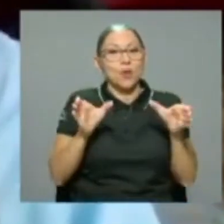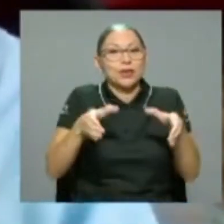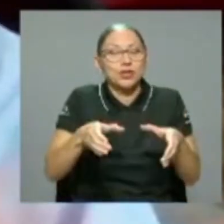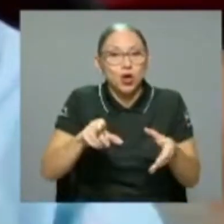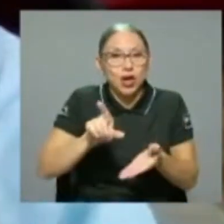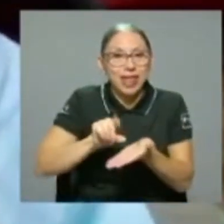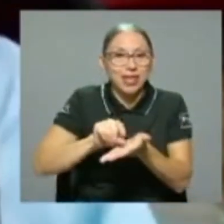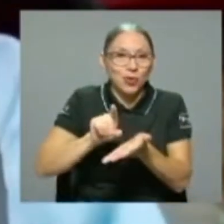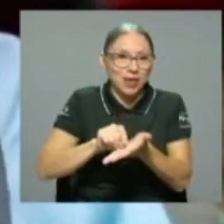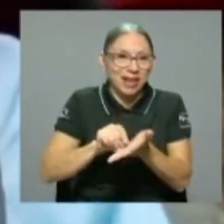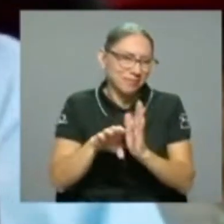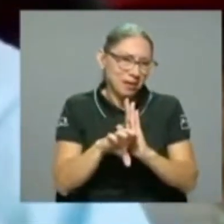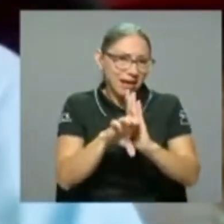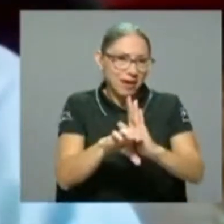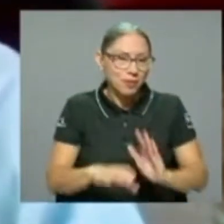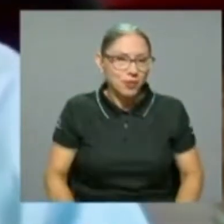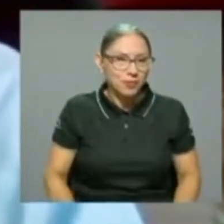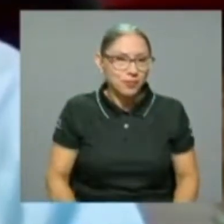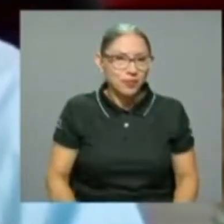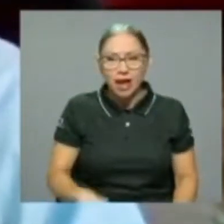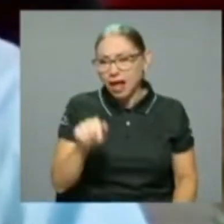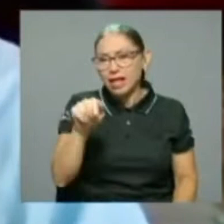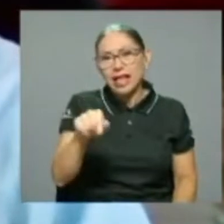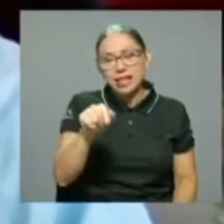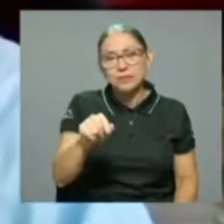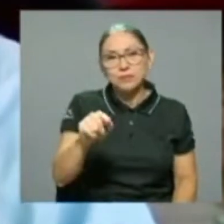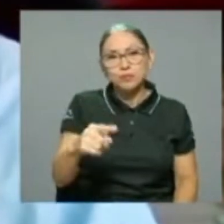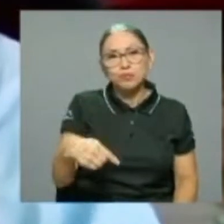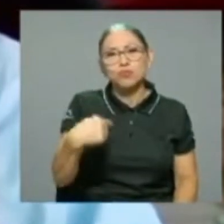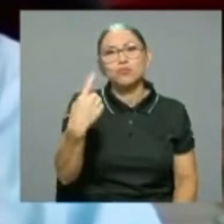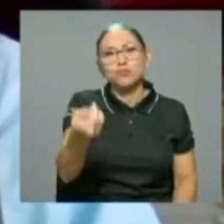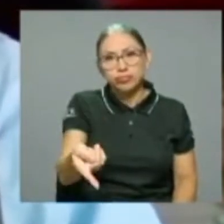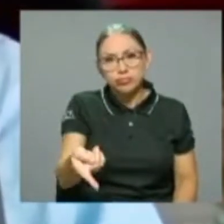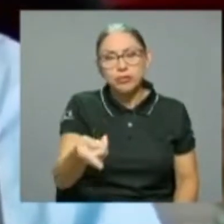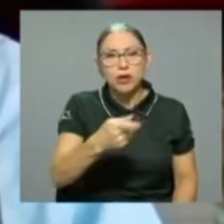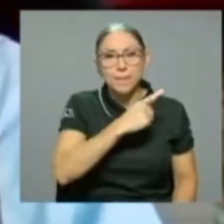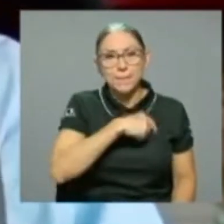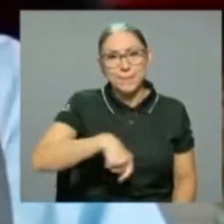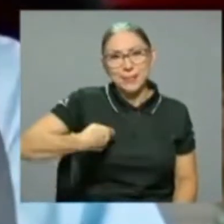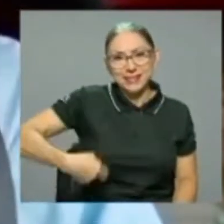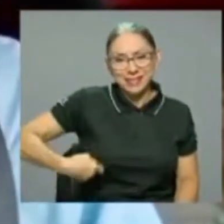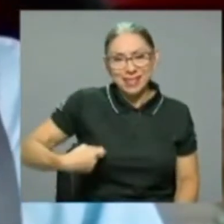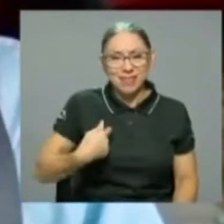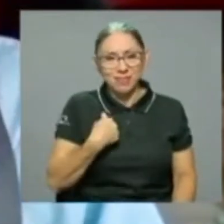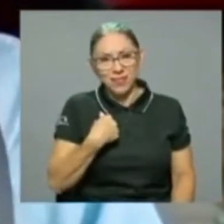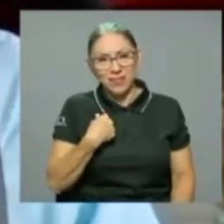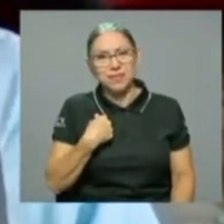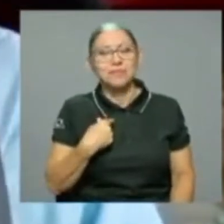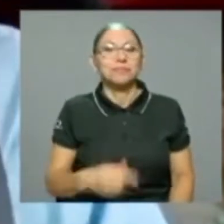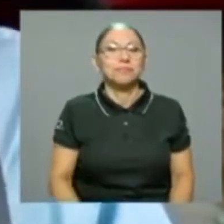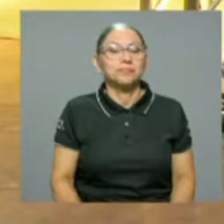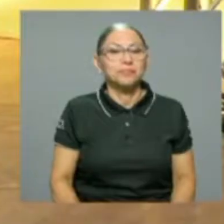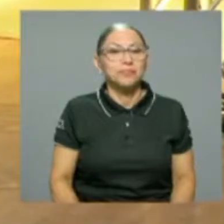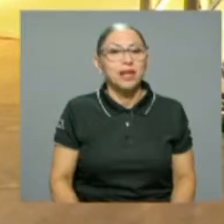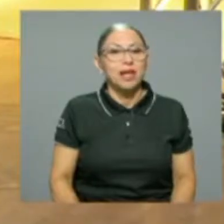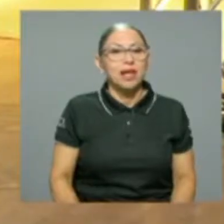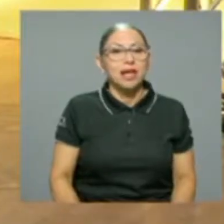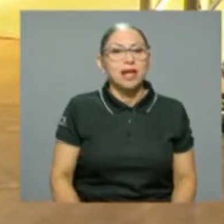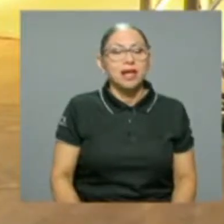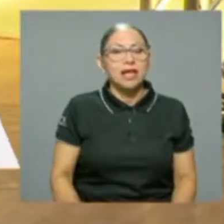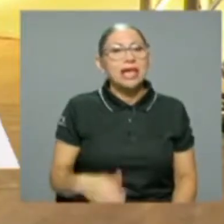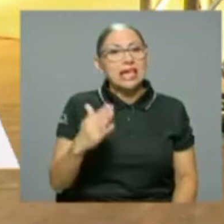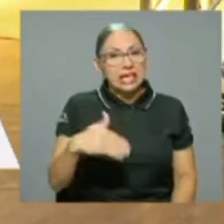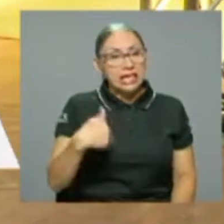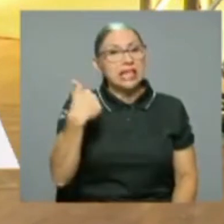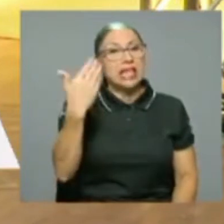editorial, por ejemplo, de la cual pasé a ser presidente enseguida. Y después,